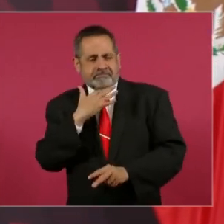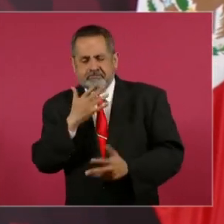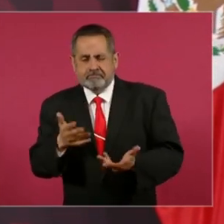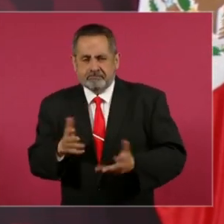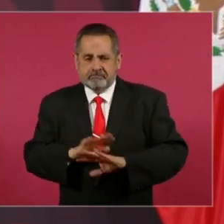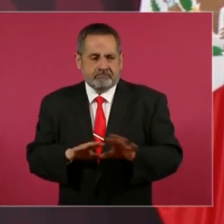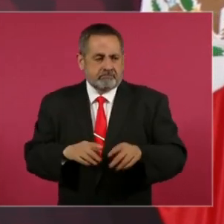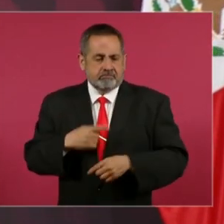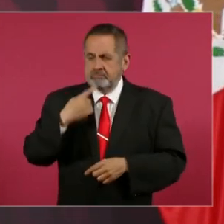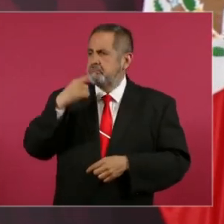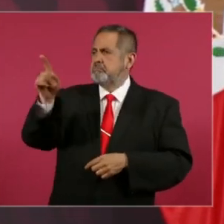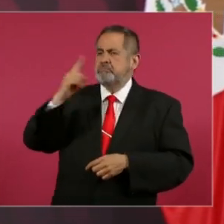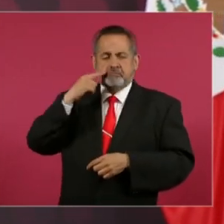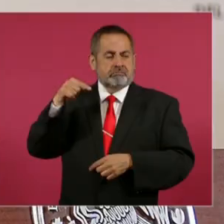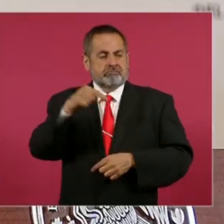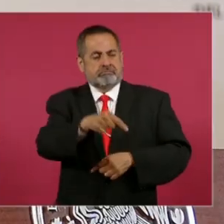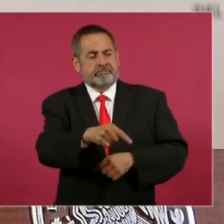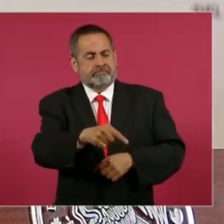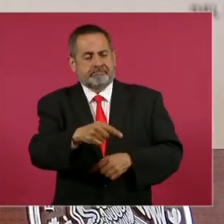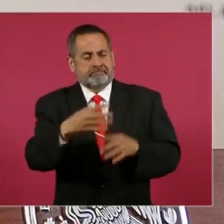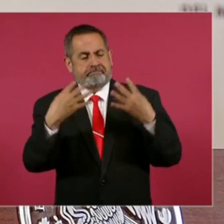y denunciado.